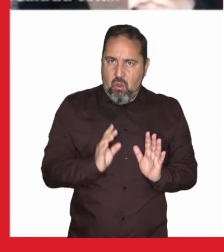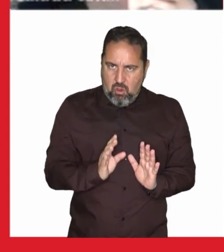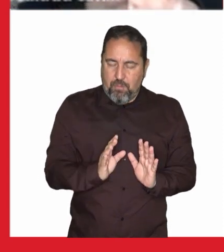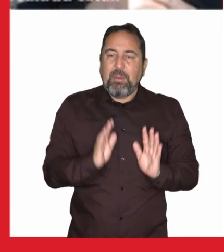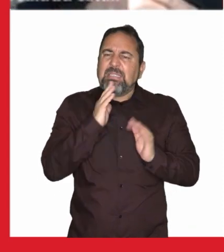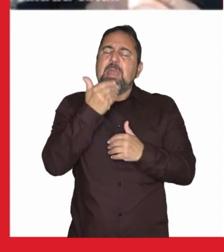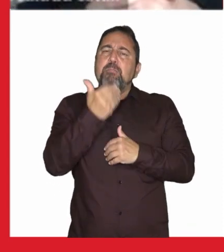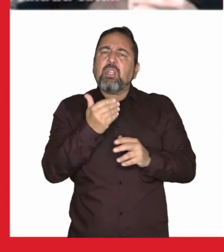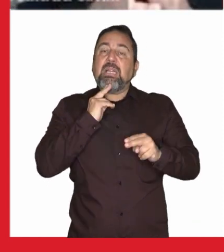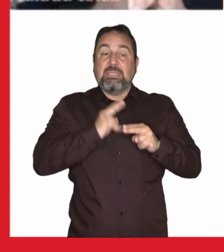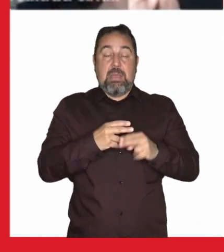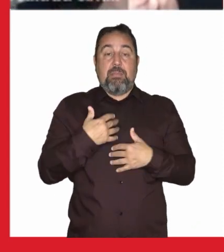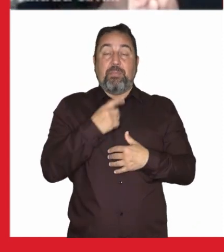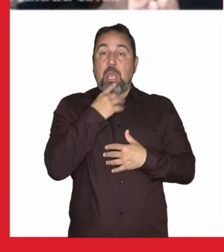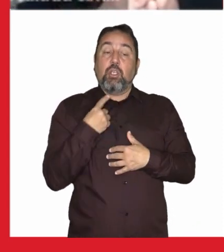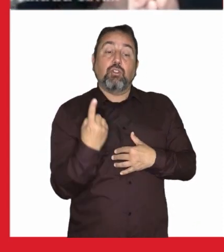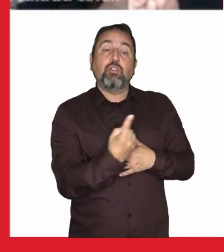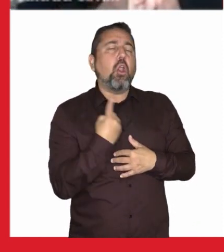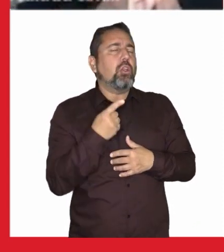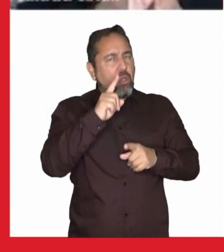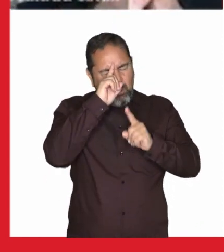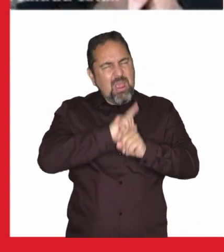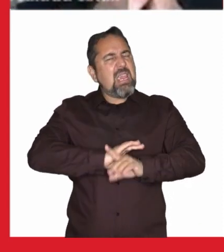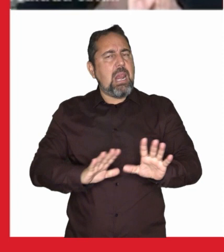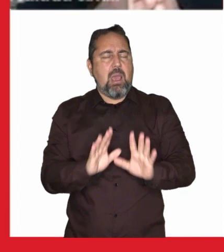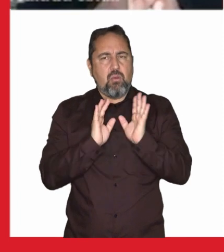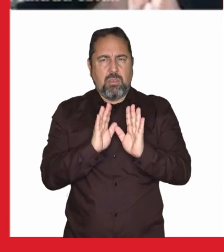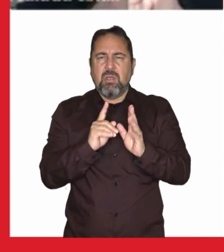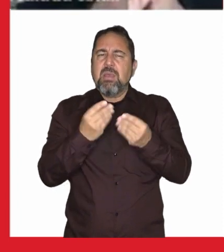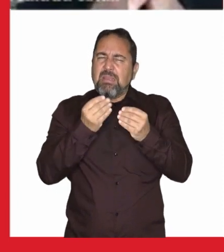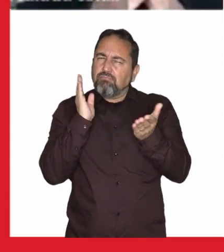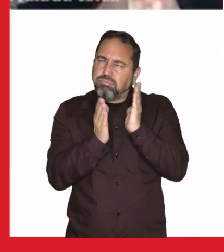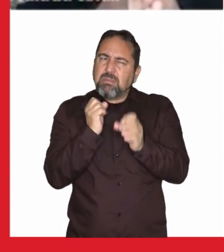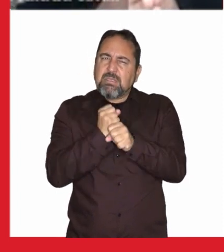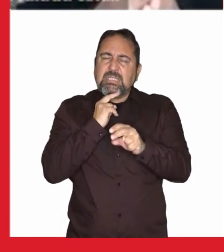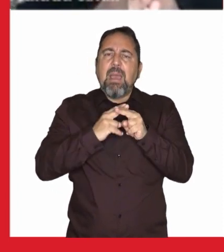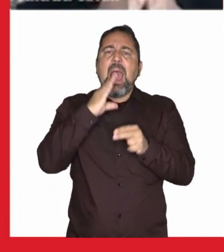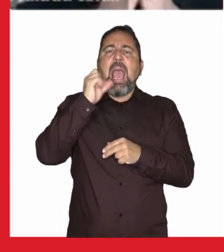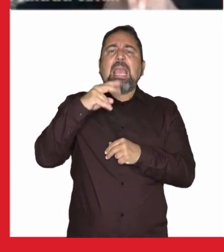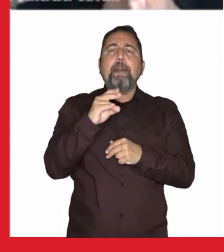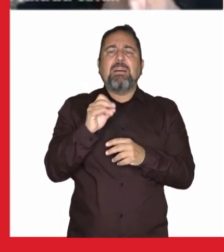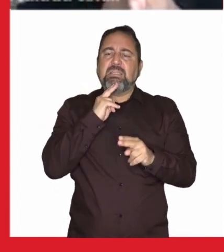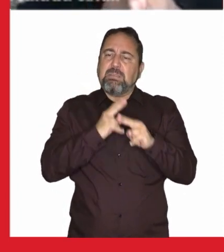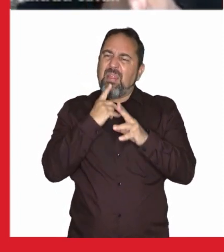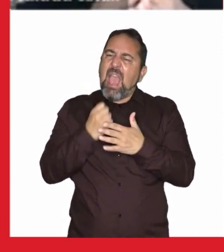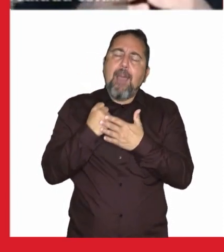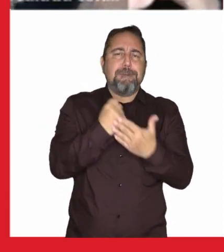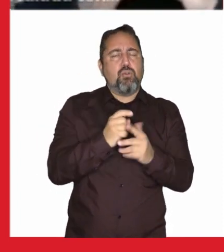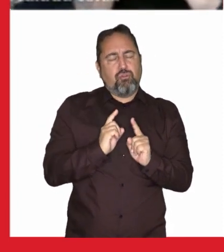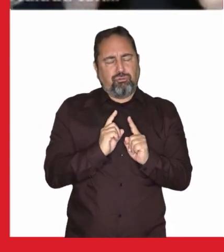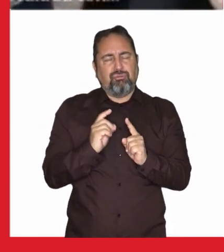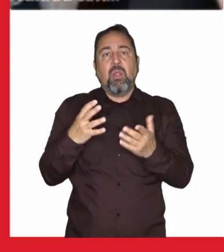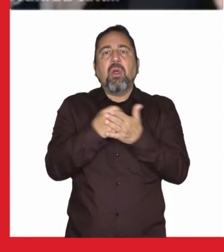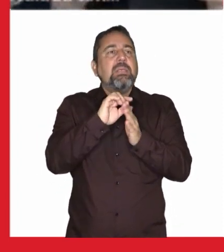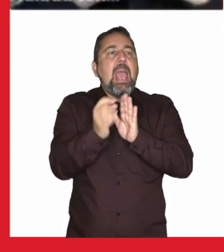Es importante, cuando hay emprendimiento solitario, que tengáis muy claro y esté muy bien trabajado el canvas de apoyos. Por